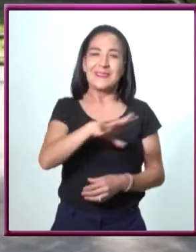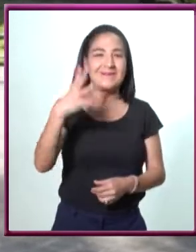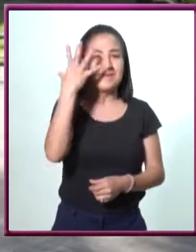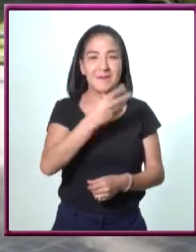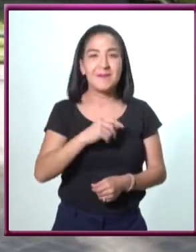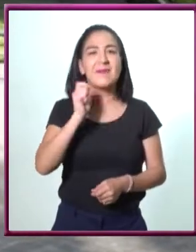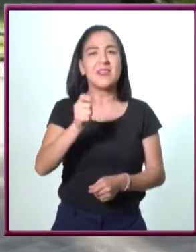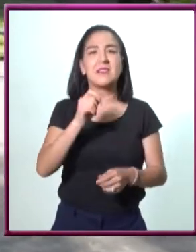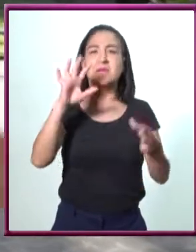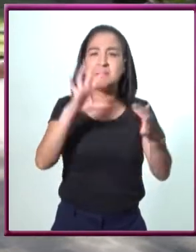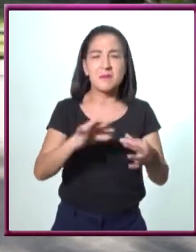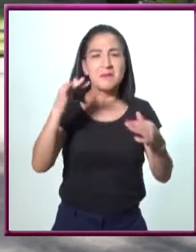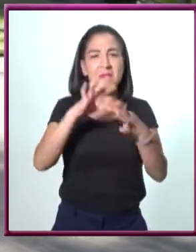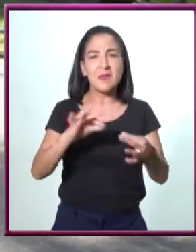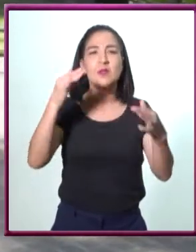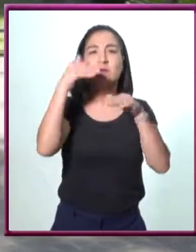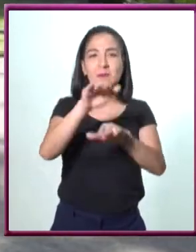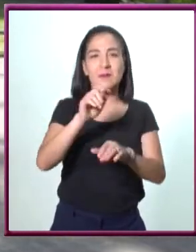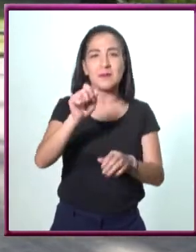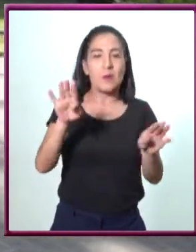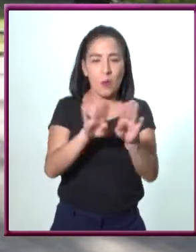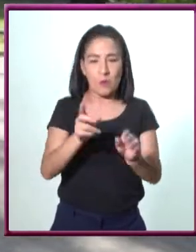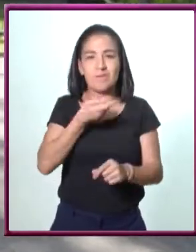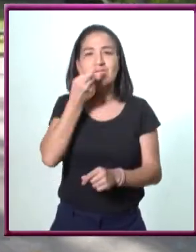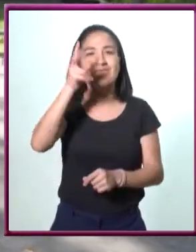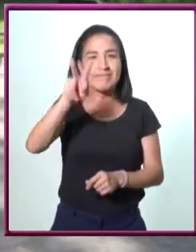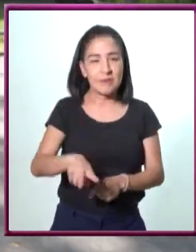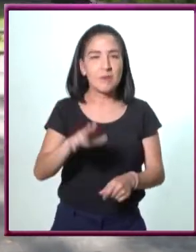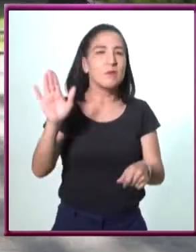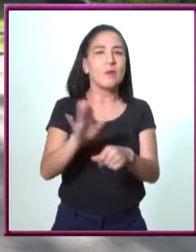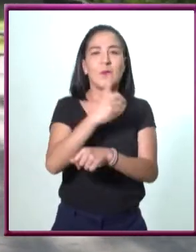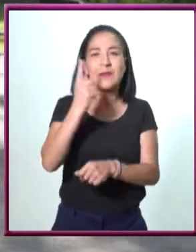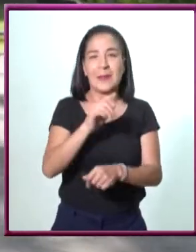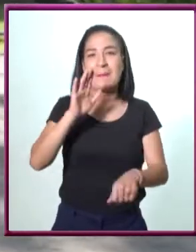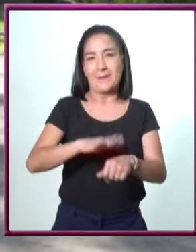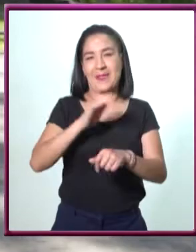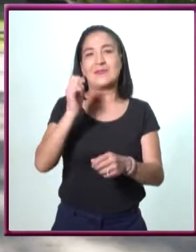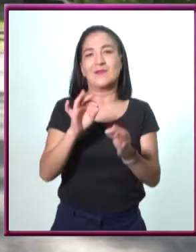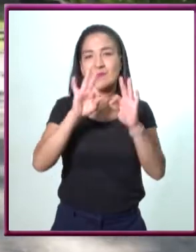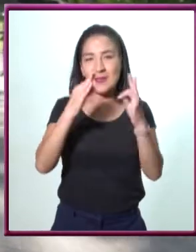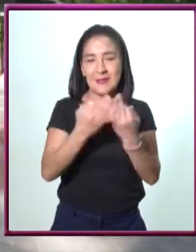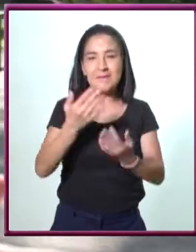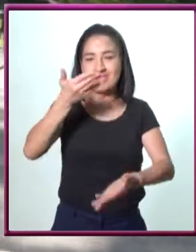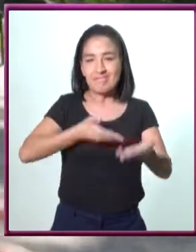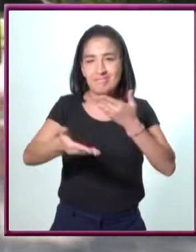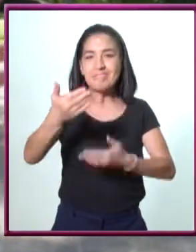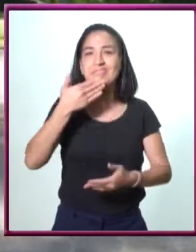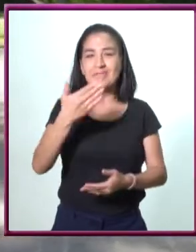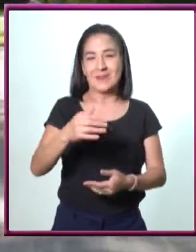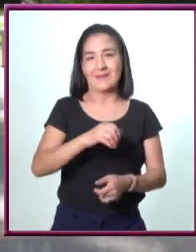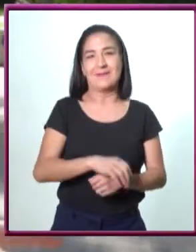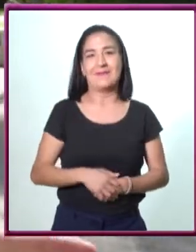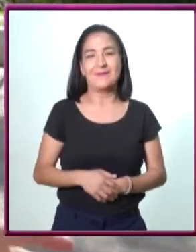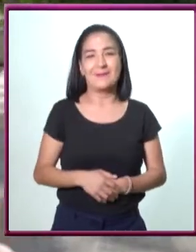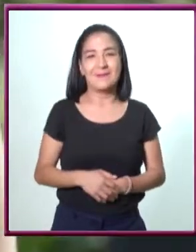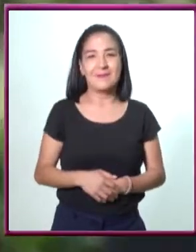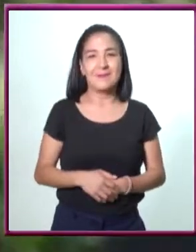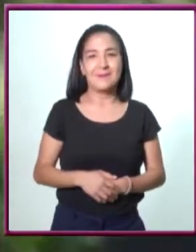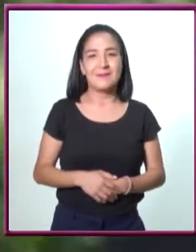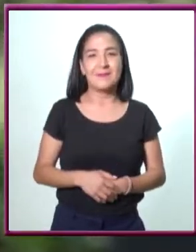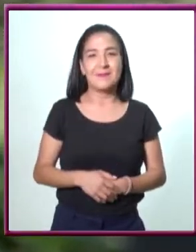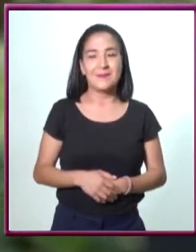increíble, pues hablaremos sobre cómo decir la verdad y veremos por qué es la forma más saludable de relacionarnos con los demás.